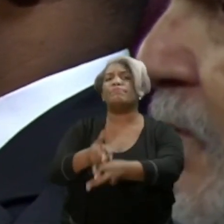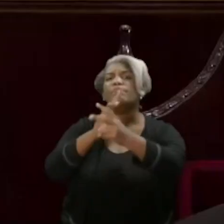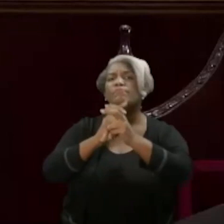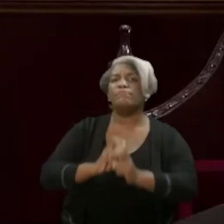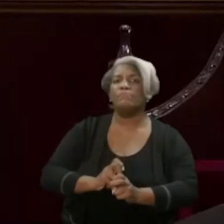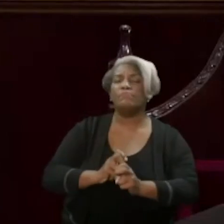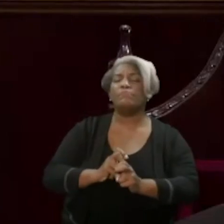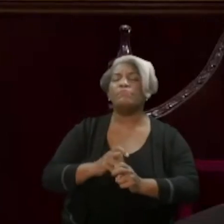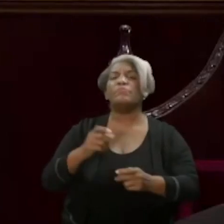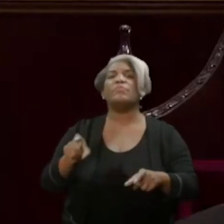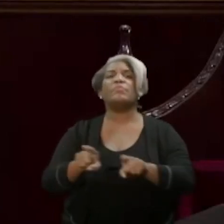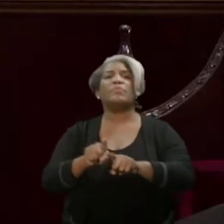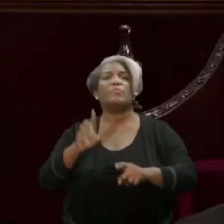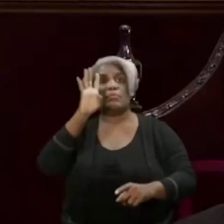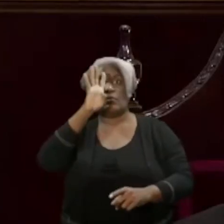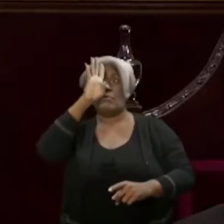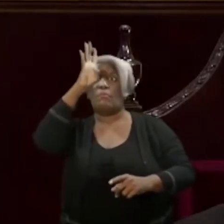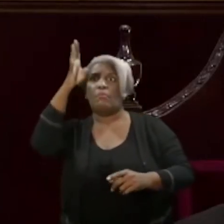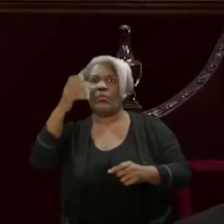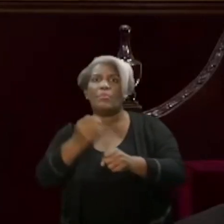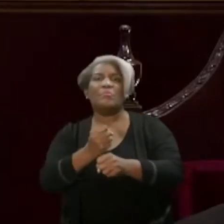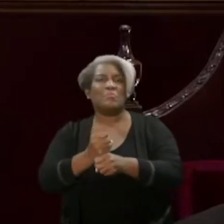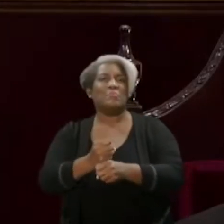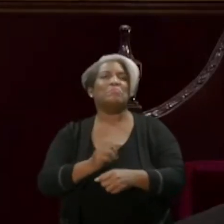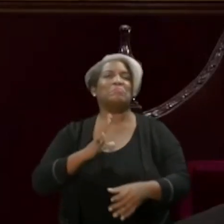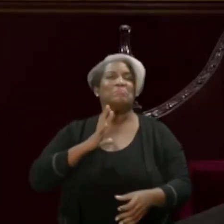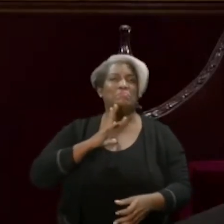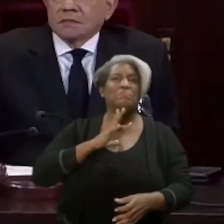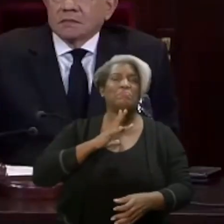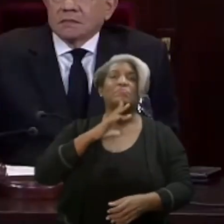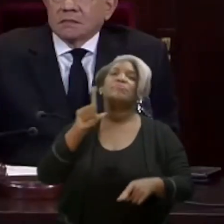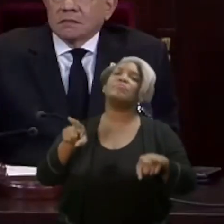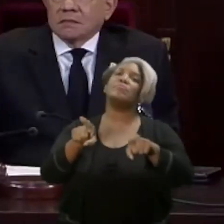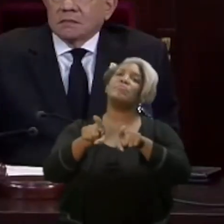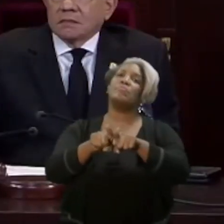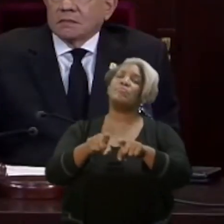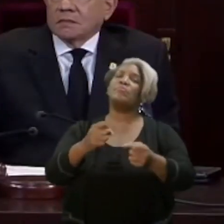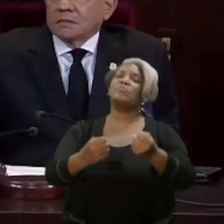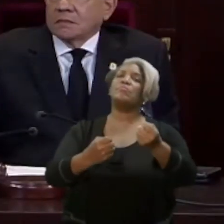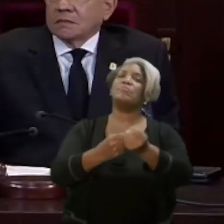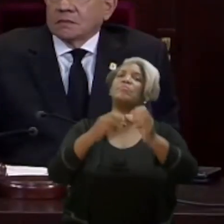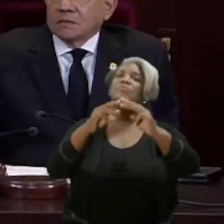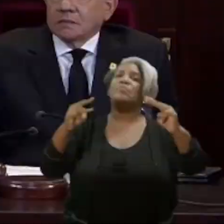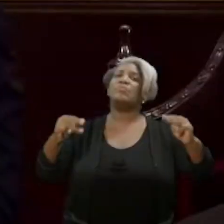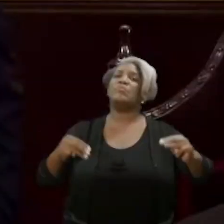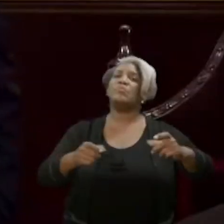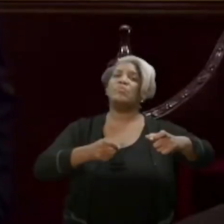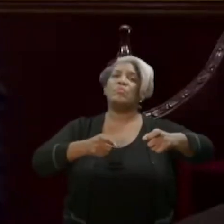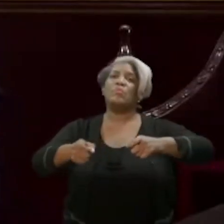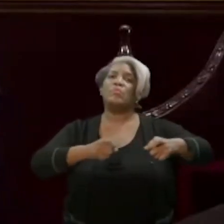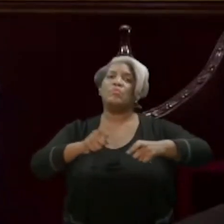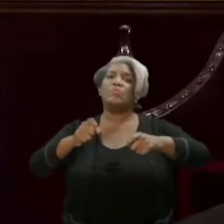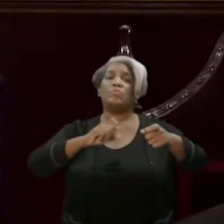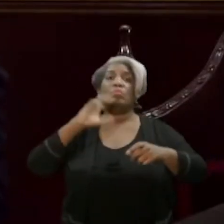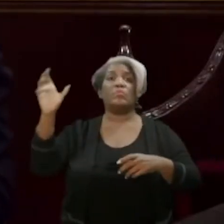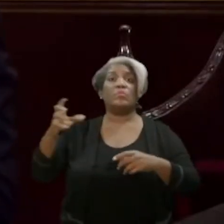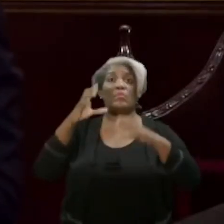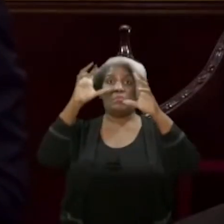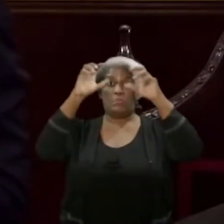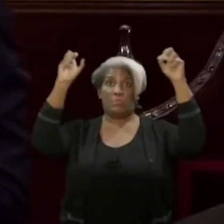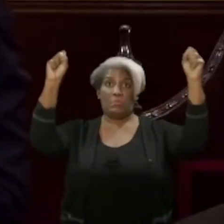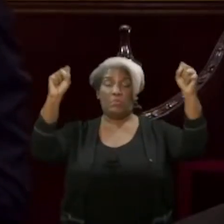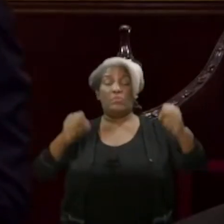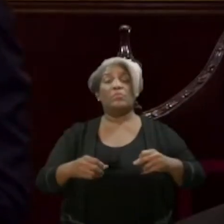materia de emprendimiento. Además, con el apoyo del Ministerio Administrativo de la Presidencia, se han entregado 65 autobuses